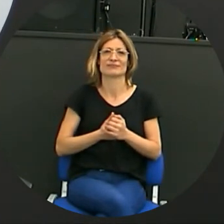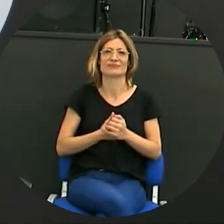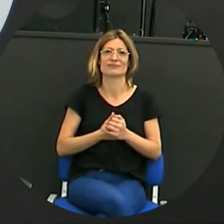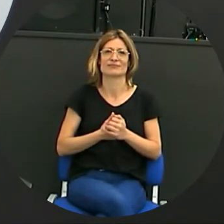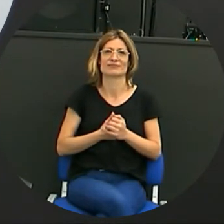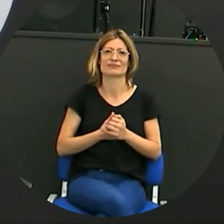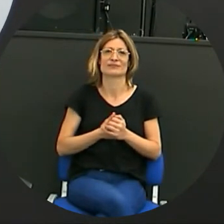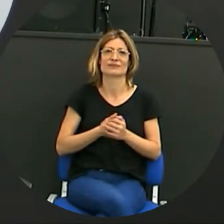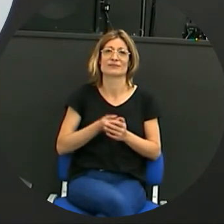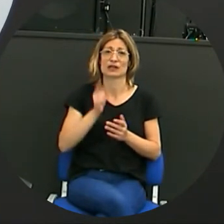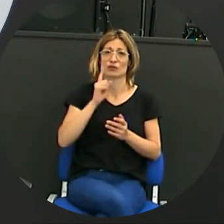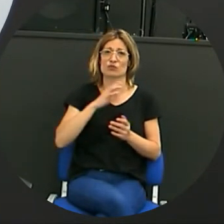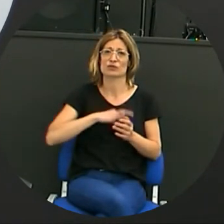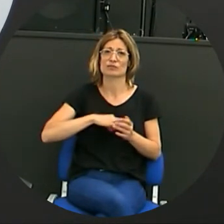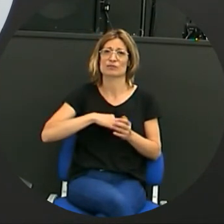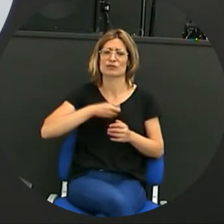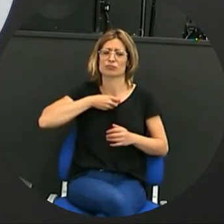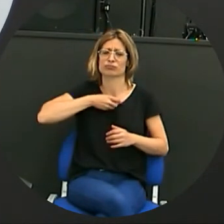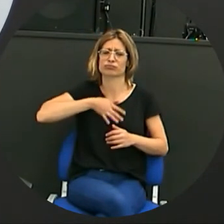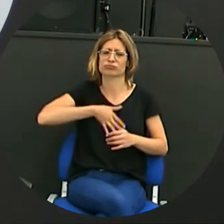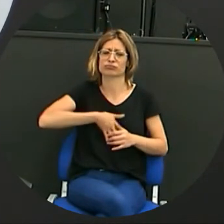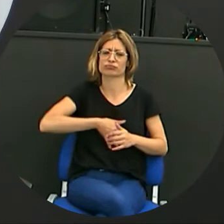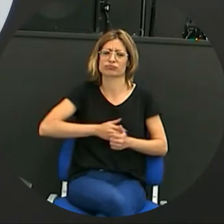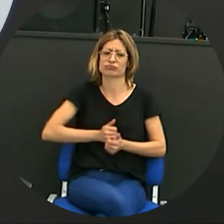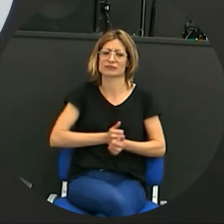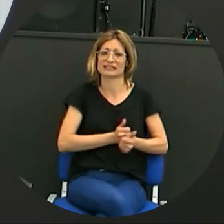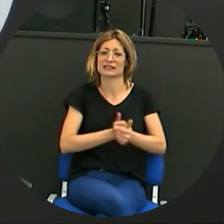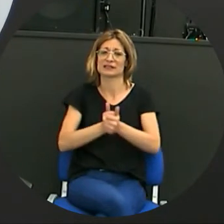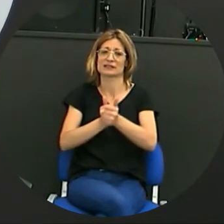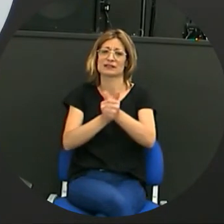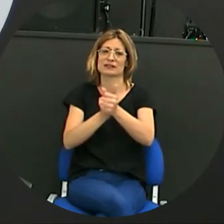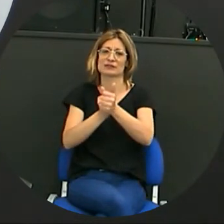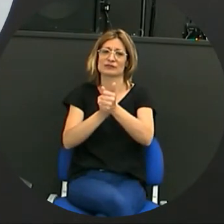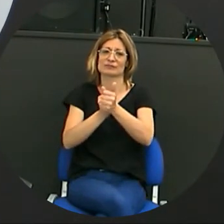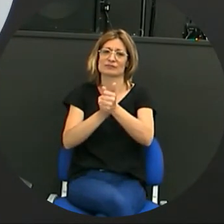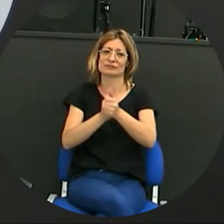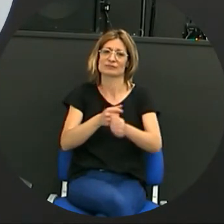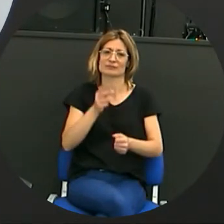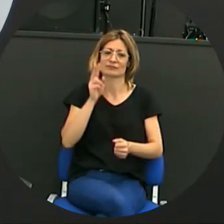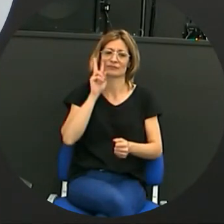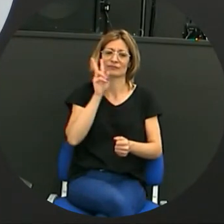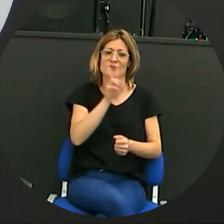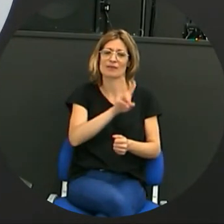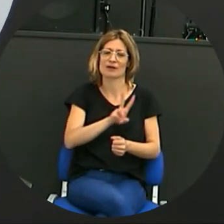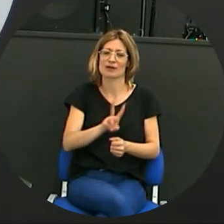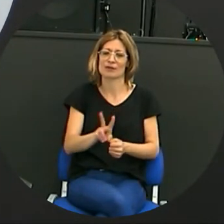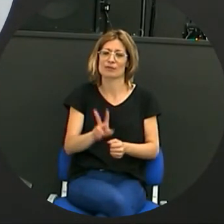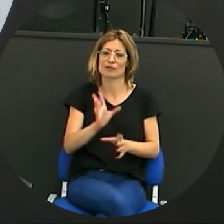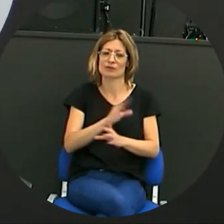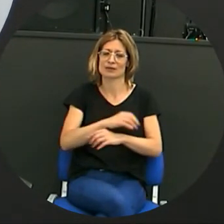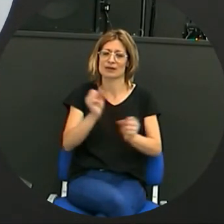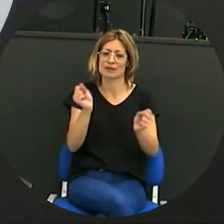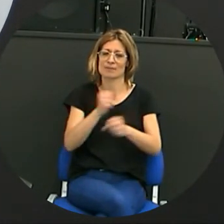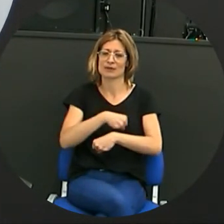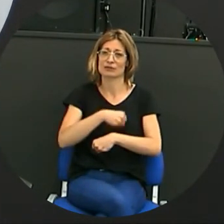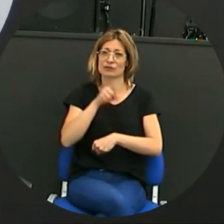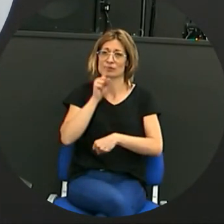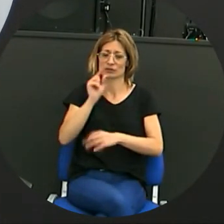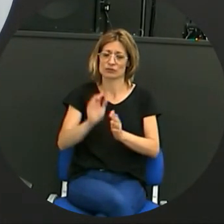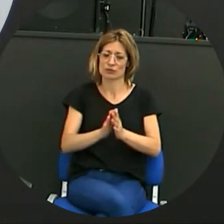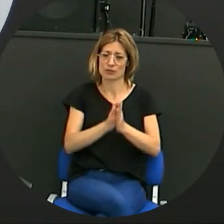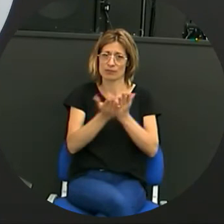Y llenos del Espíritu y guiados por el Espíritu, veamos cómo el pacto de tu palabra